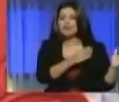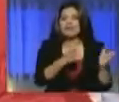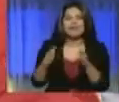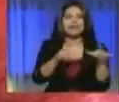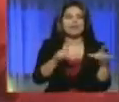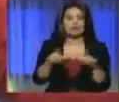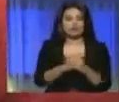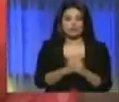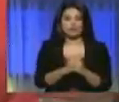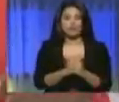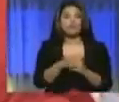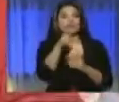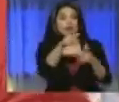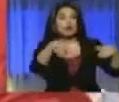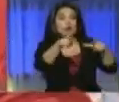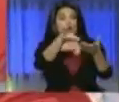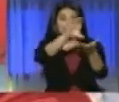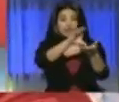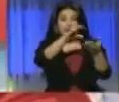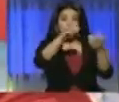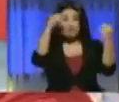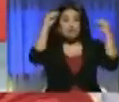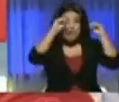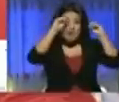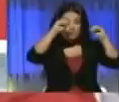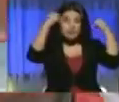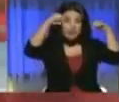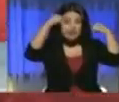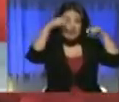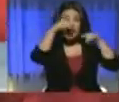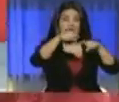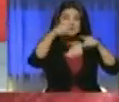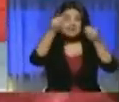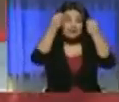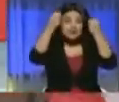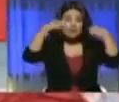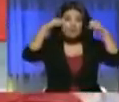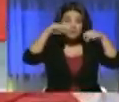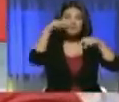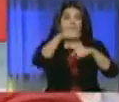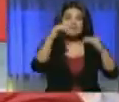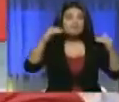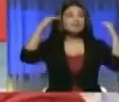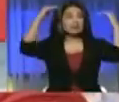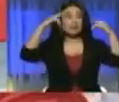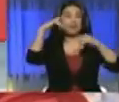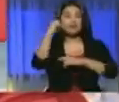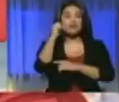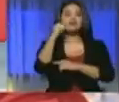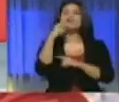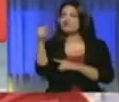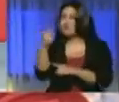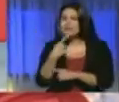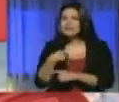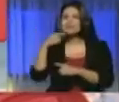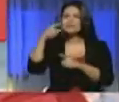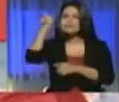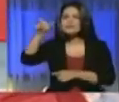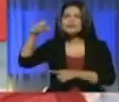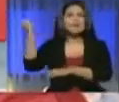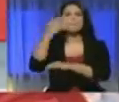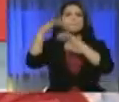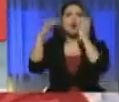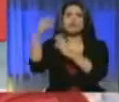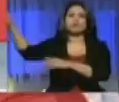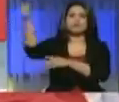para preparar nosotros, sino que podemos adquirir recursos del mismo, que las patentes mundiales vengan a este centro de alto rendimiento